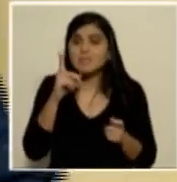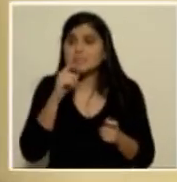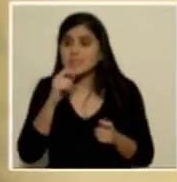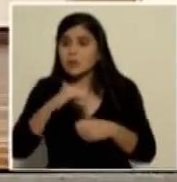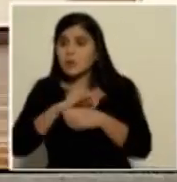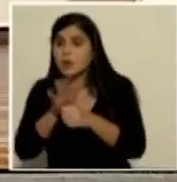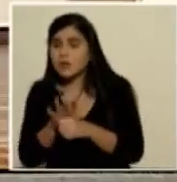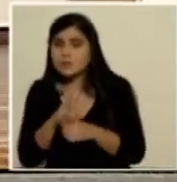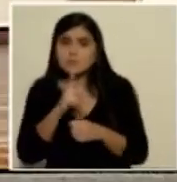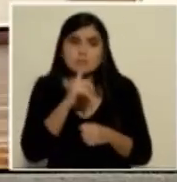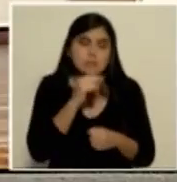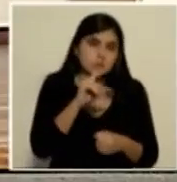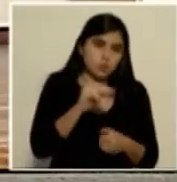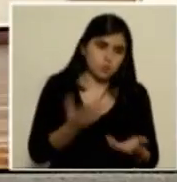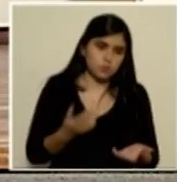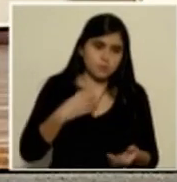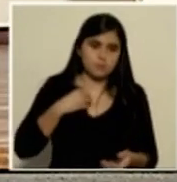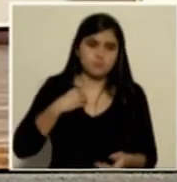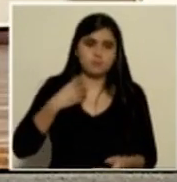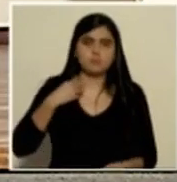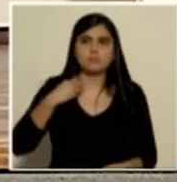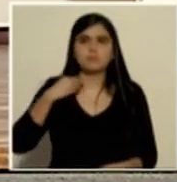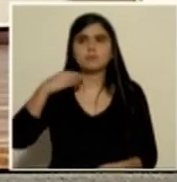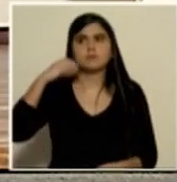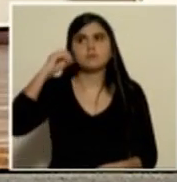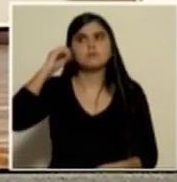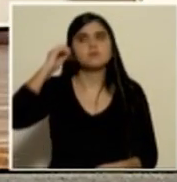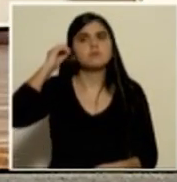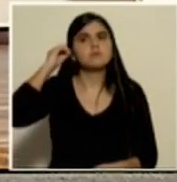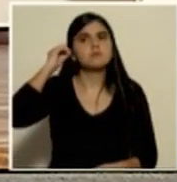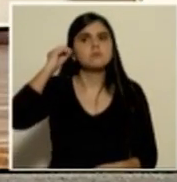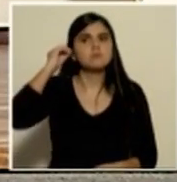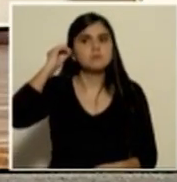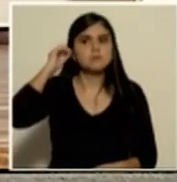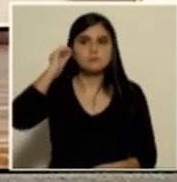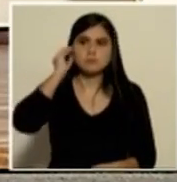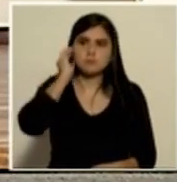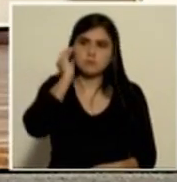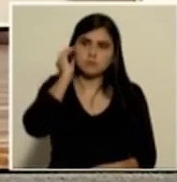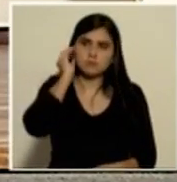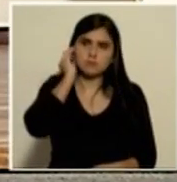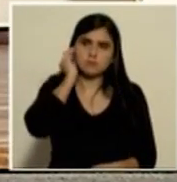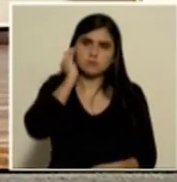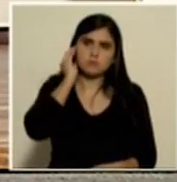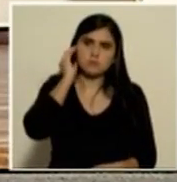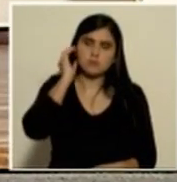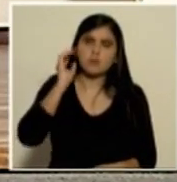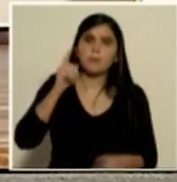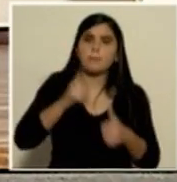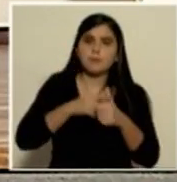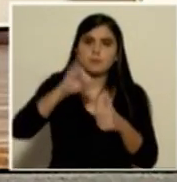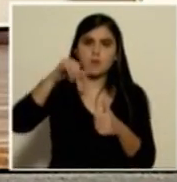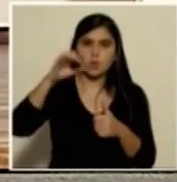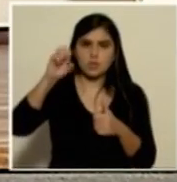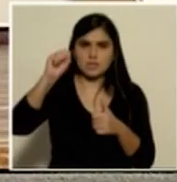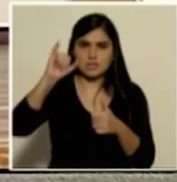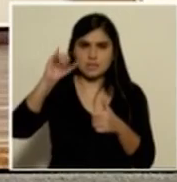Jessica Quesada, del medio digital CRO, y luego de Jessica, Pablo Campos, de Multimedios Telediario.